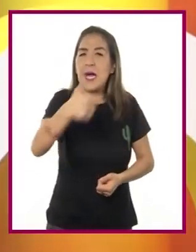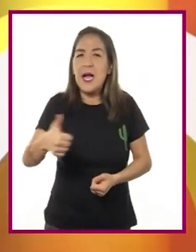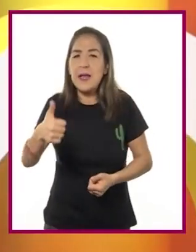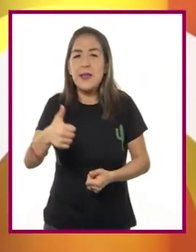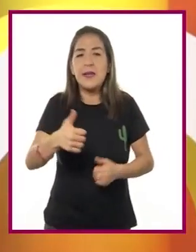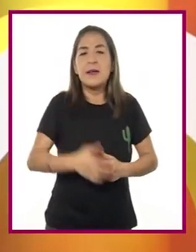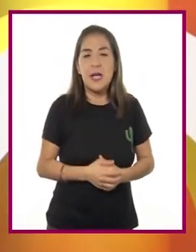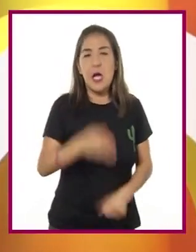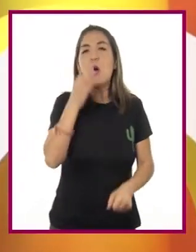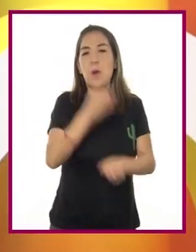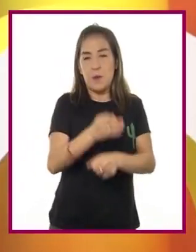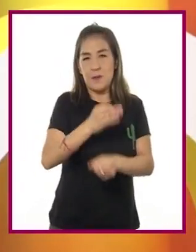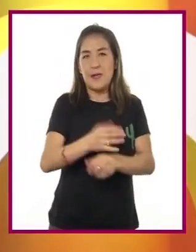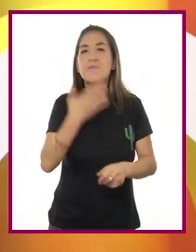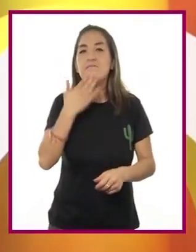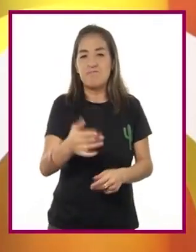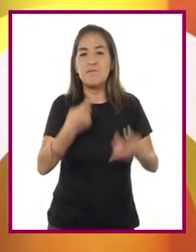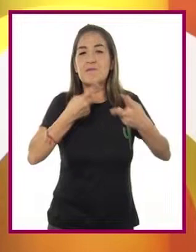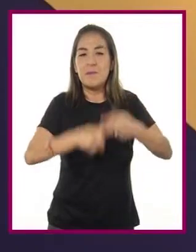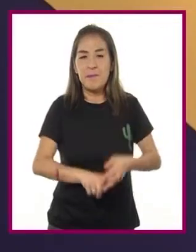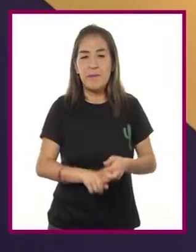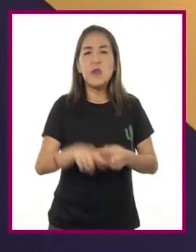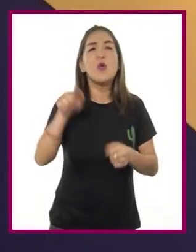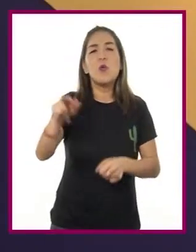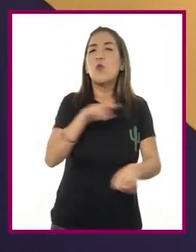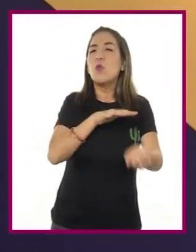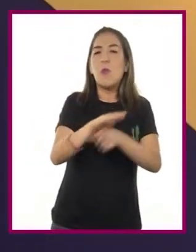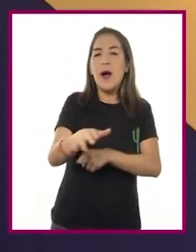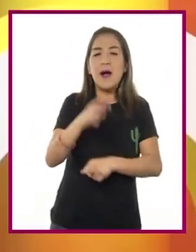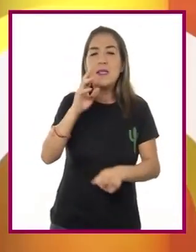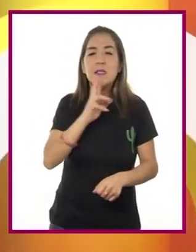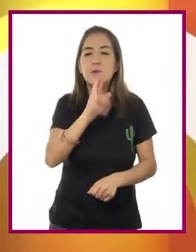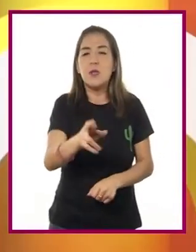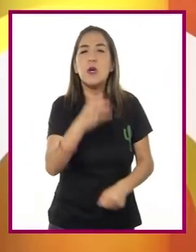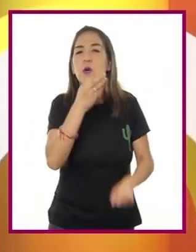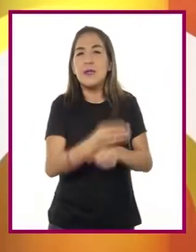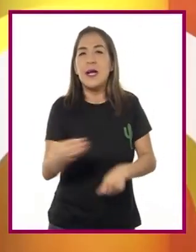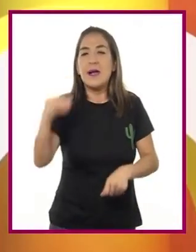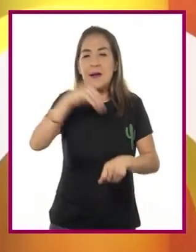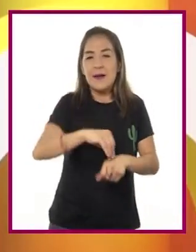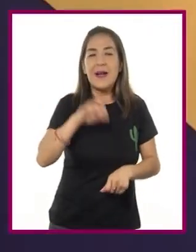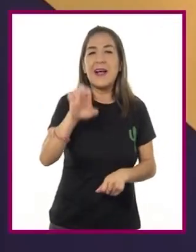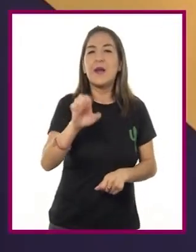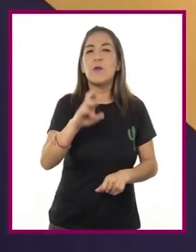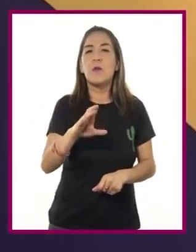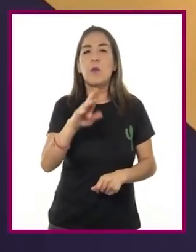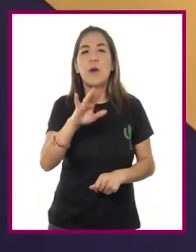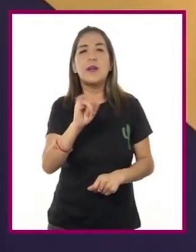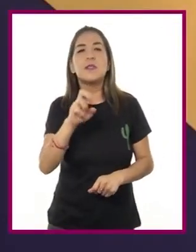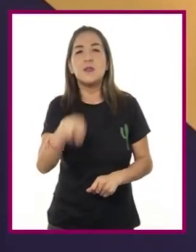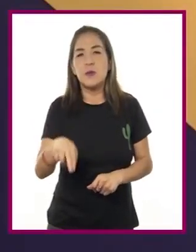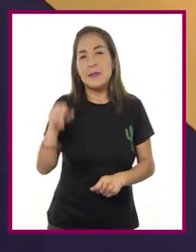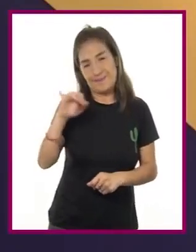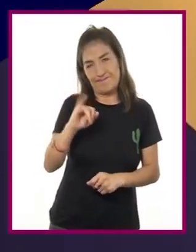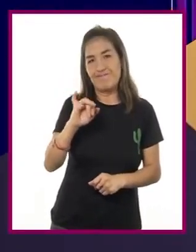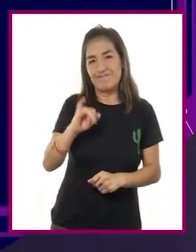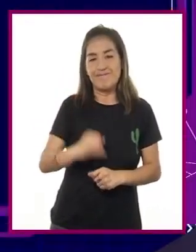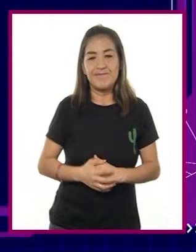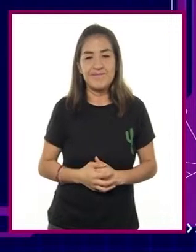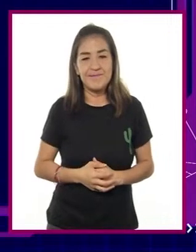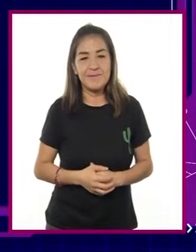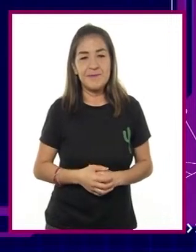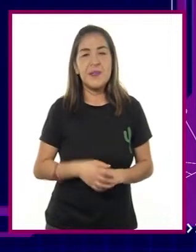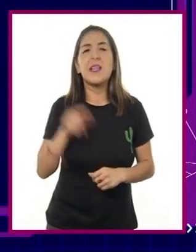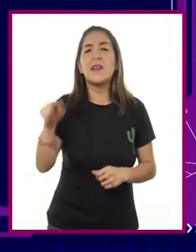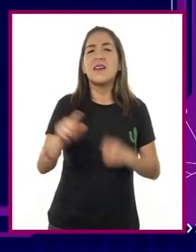buena situación para comenzar. ¿Tienes alguna pista para poder establecer la ecuación del problema? Sí, maestra. El